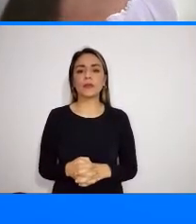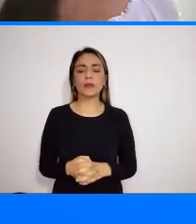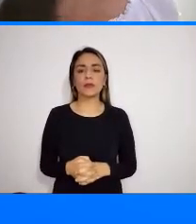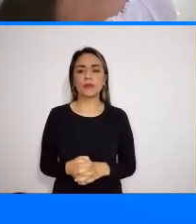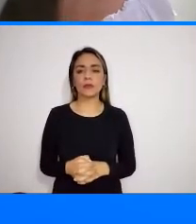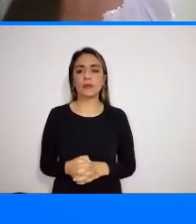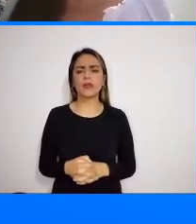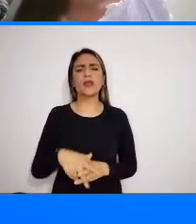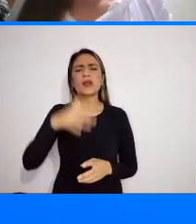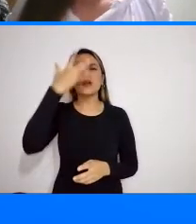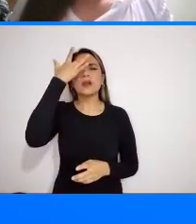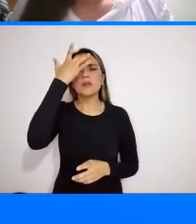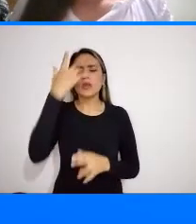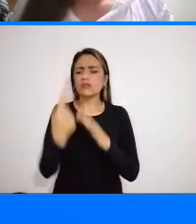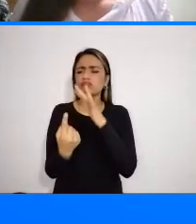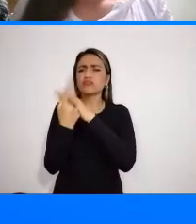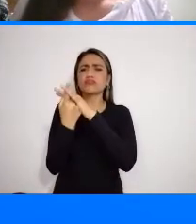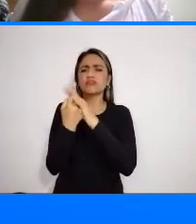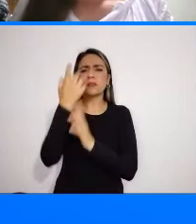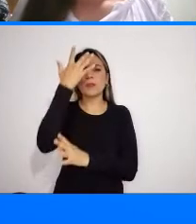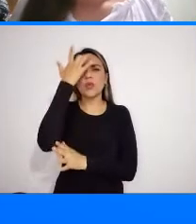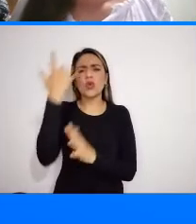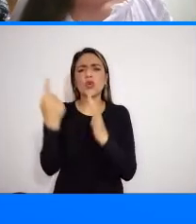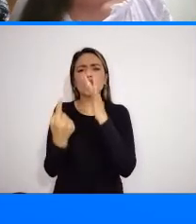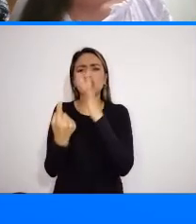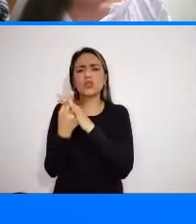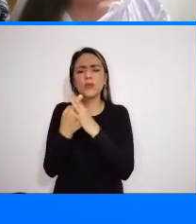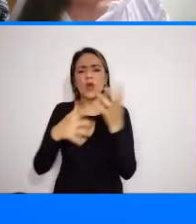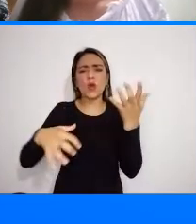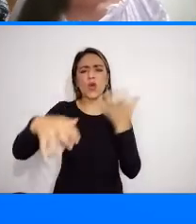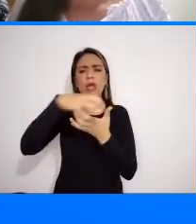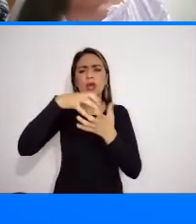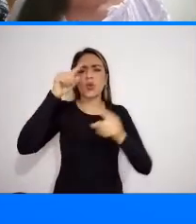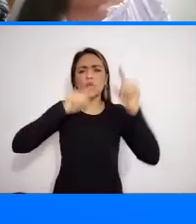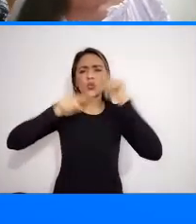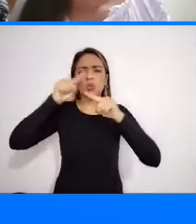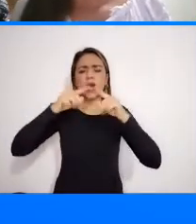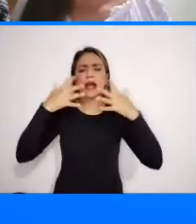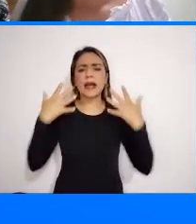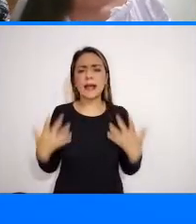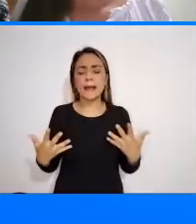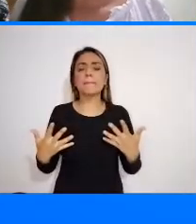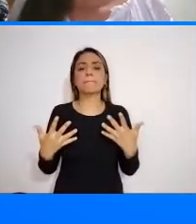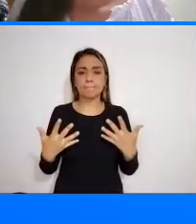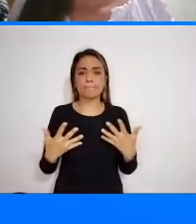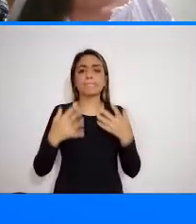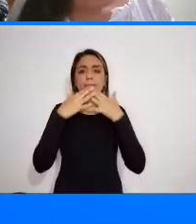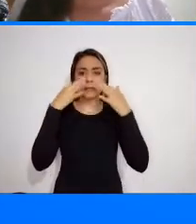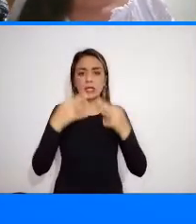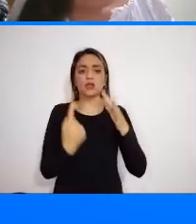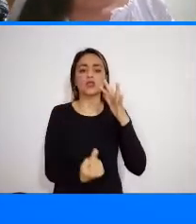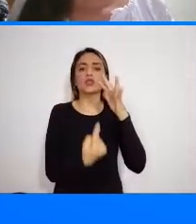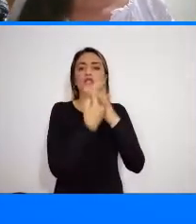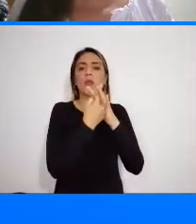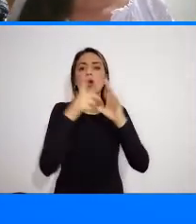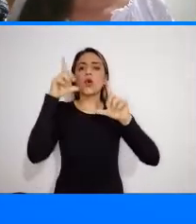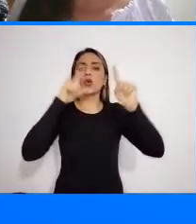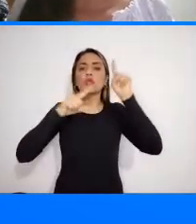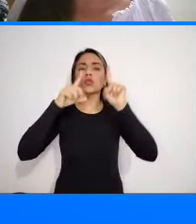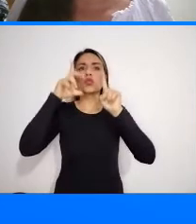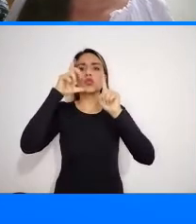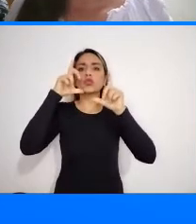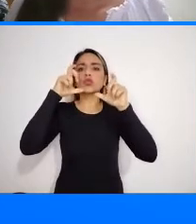Bueno, ¿por qué surge el ecoturismo? Realmente surge porque el